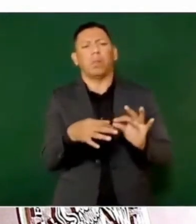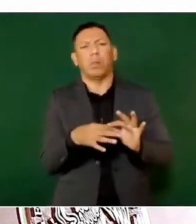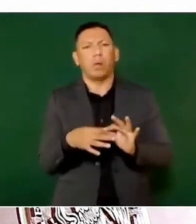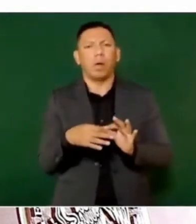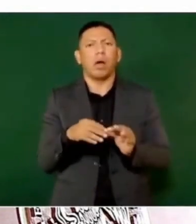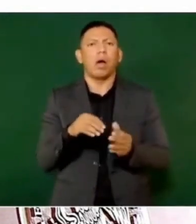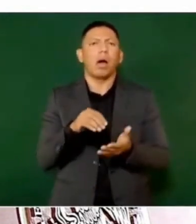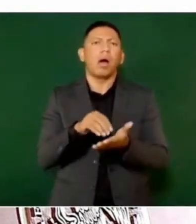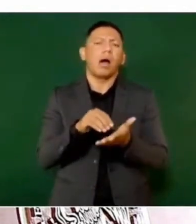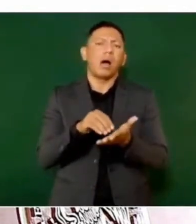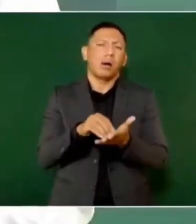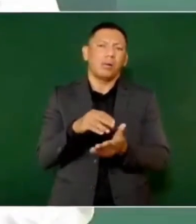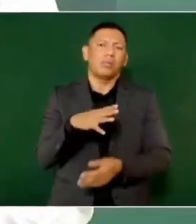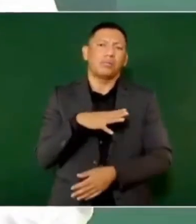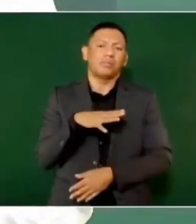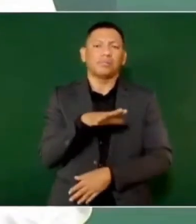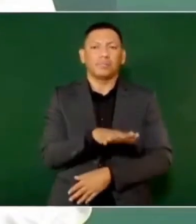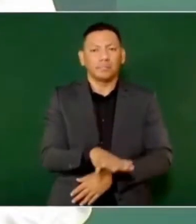están